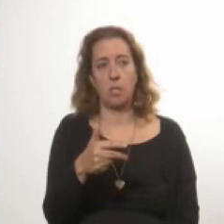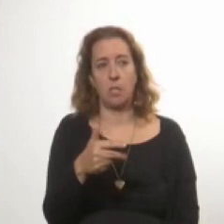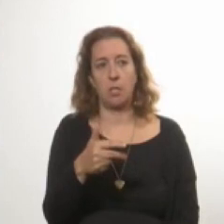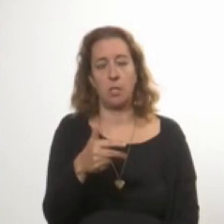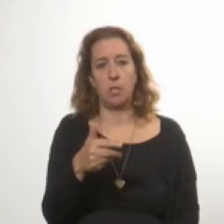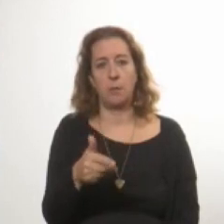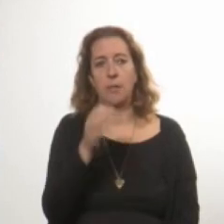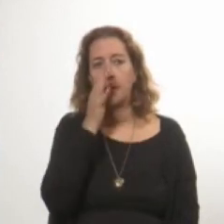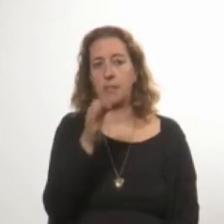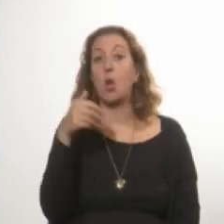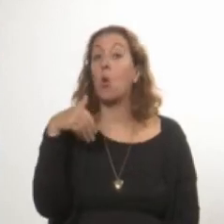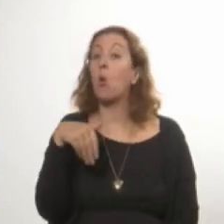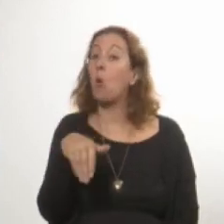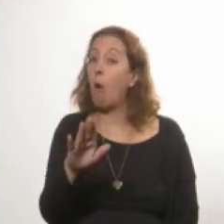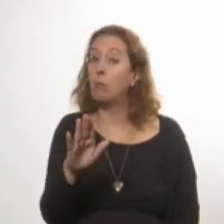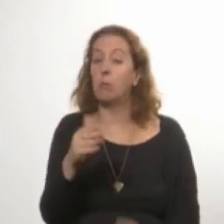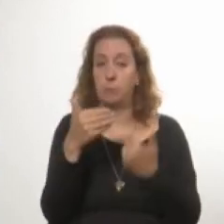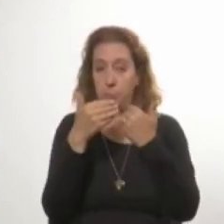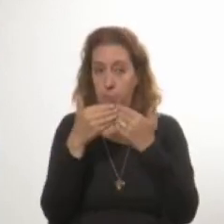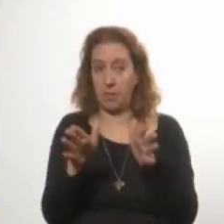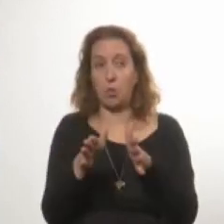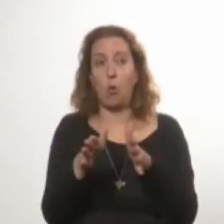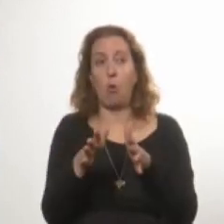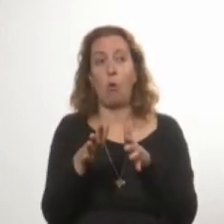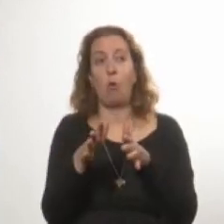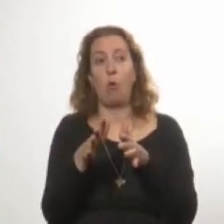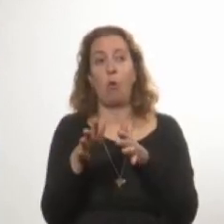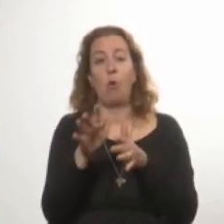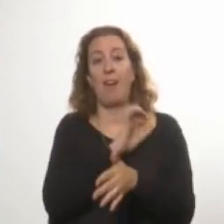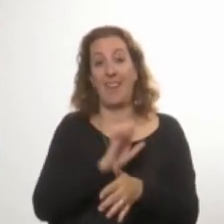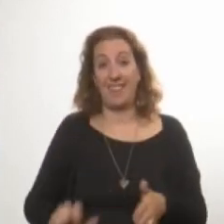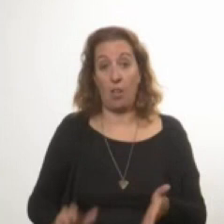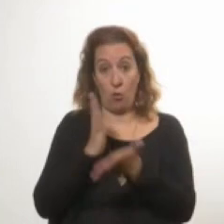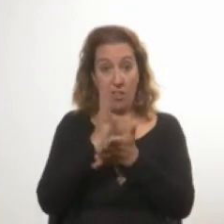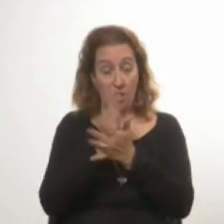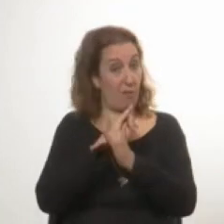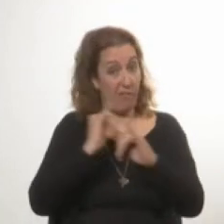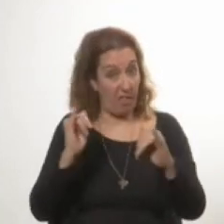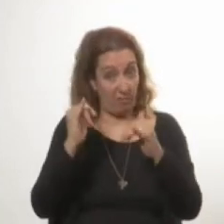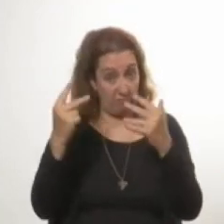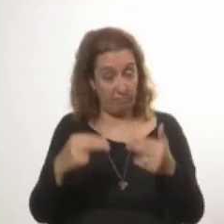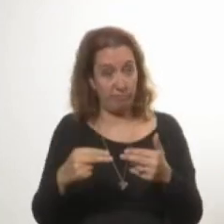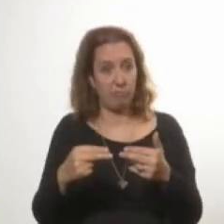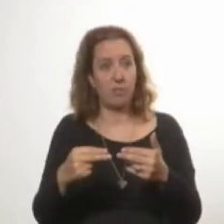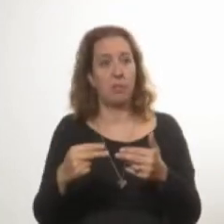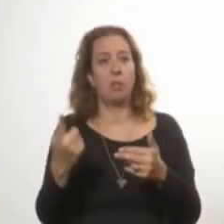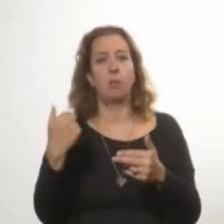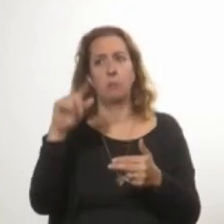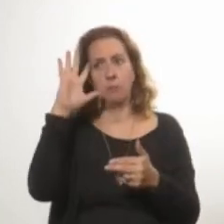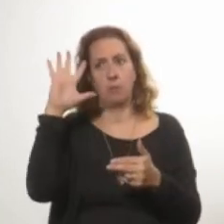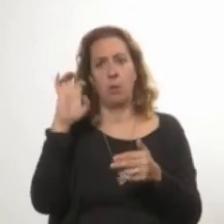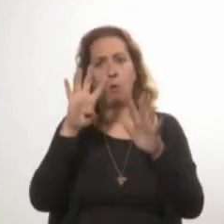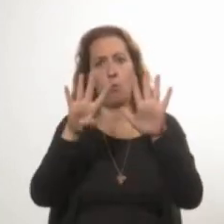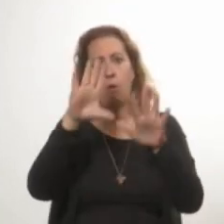para establecer cuándo comenzó a quebrantarse el Estado de Derecho en el Uruguay, yo preferiría recordar el 9